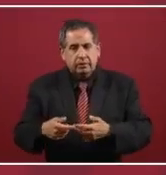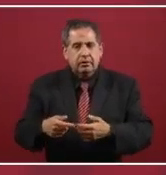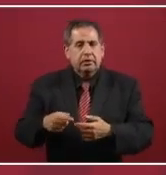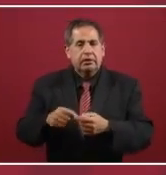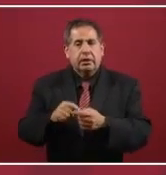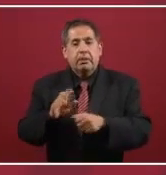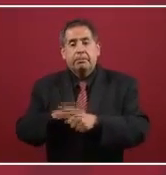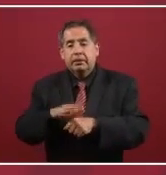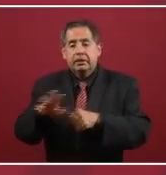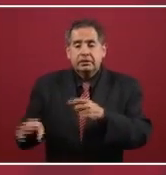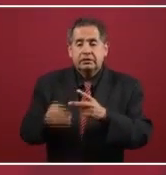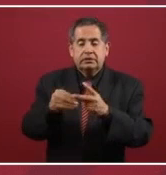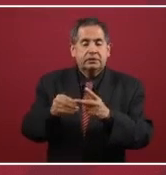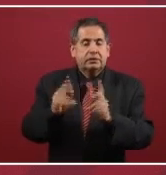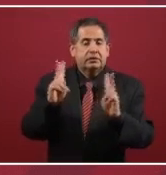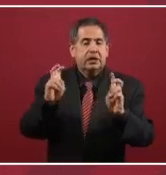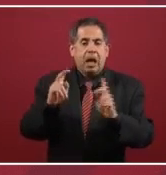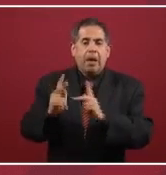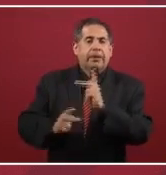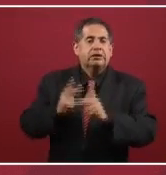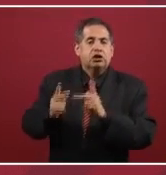las prestaciones,